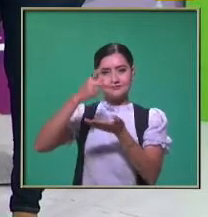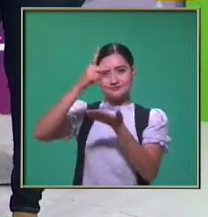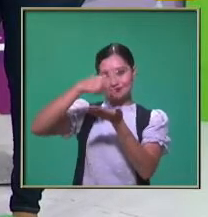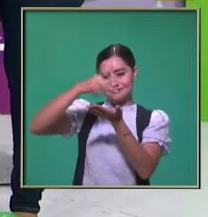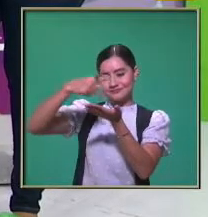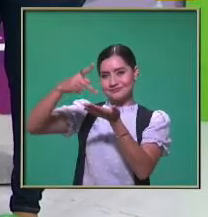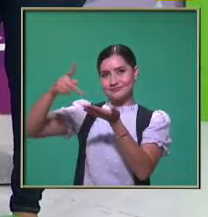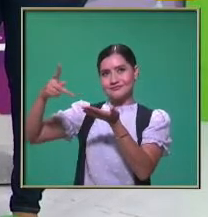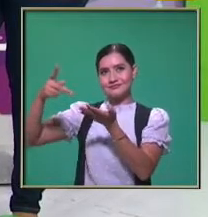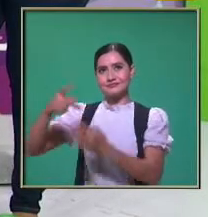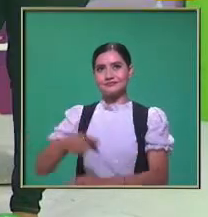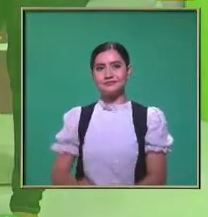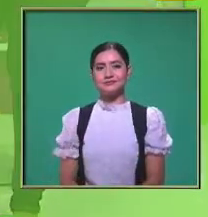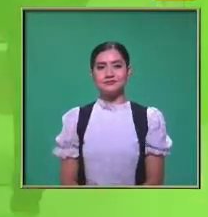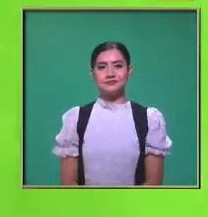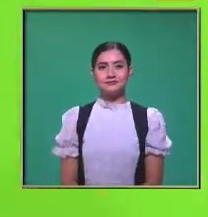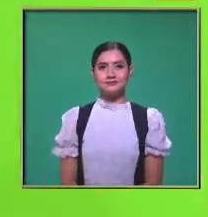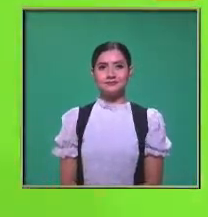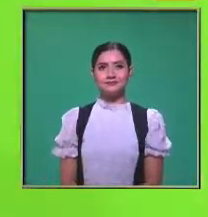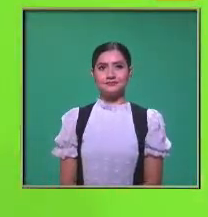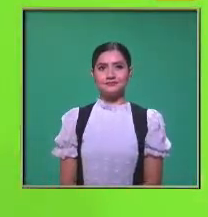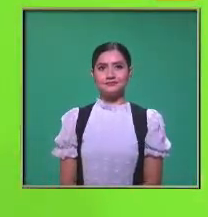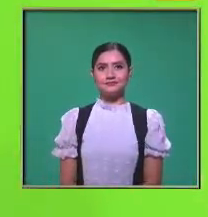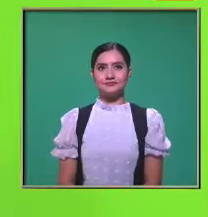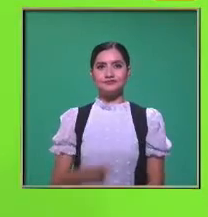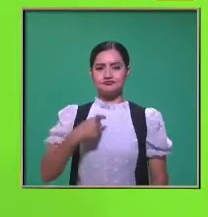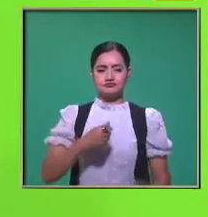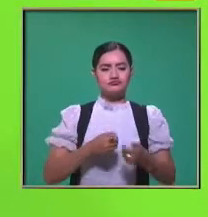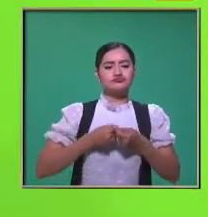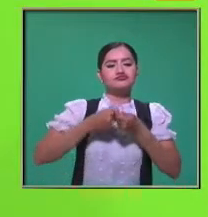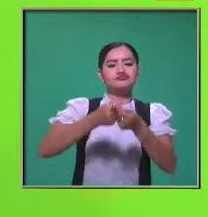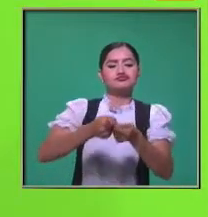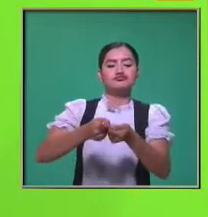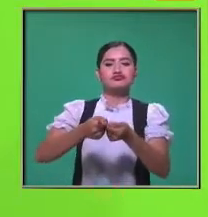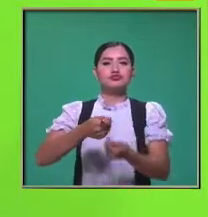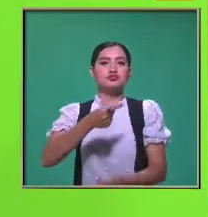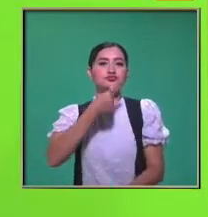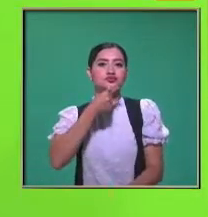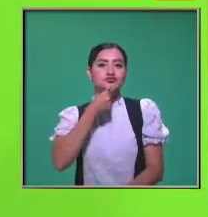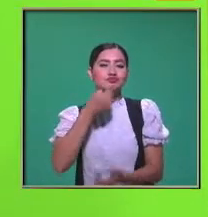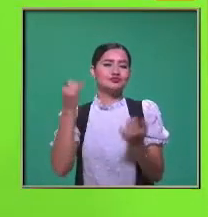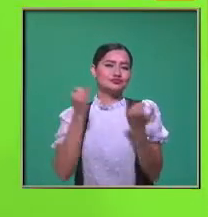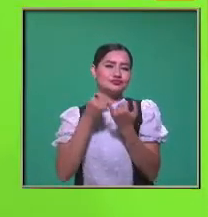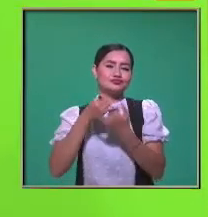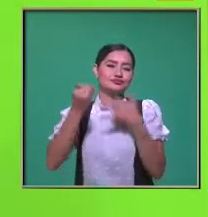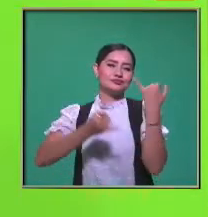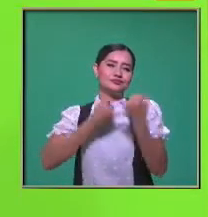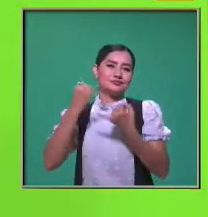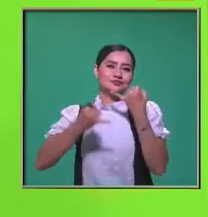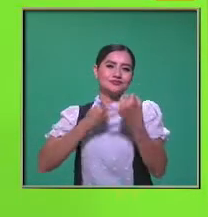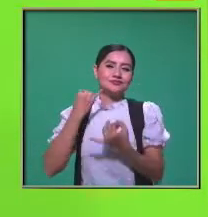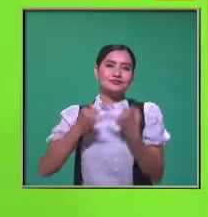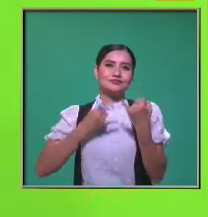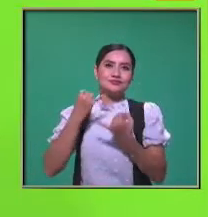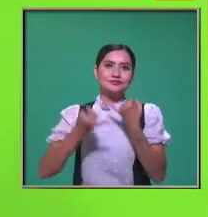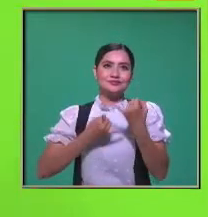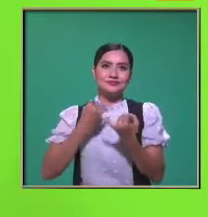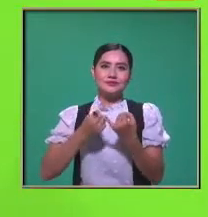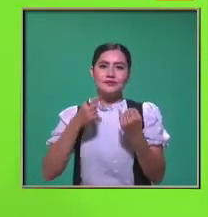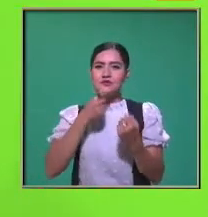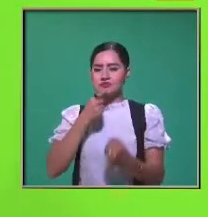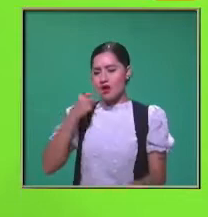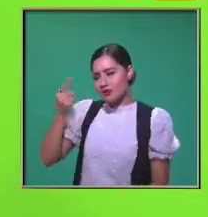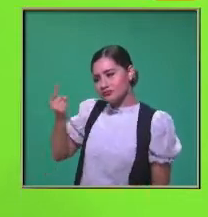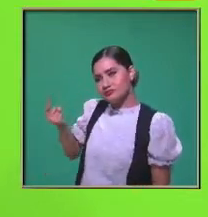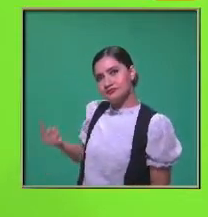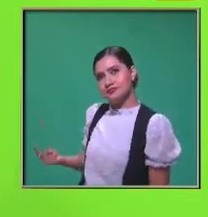hacer trabajitos, pero yo se las daba a los niños y también jugábamos a soplarlas. Los que eran más pequeñitos, bueno,